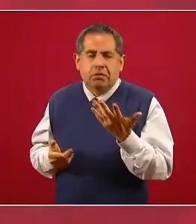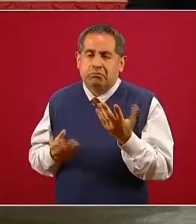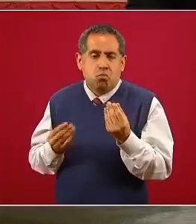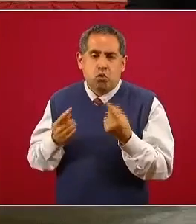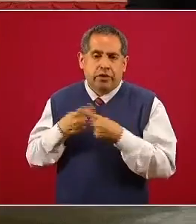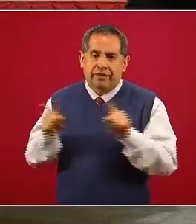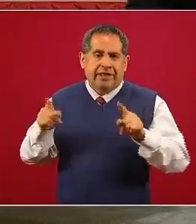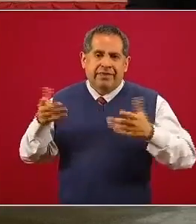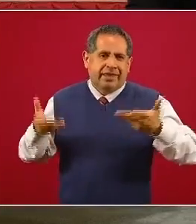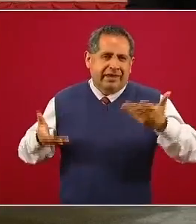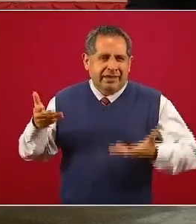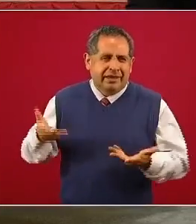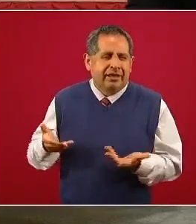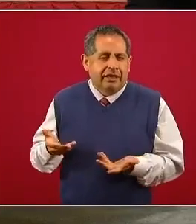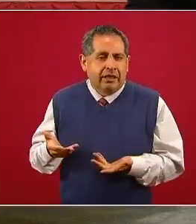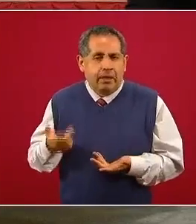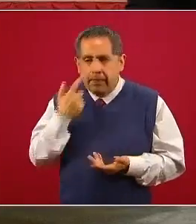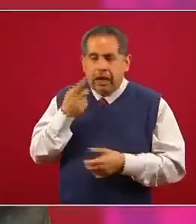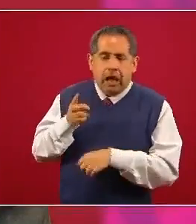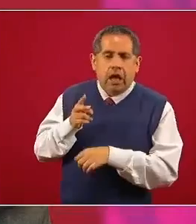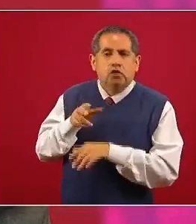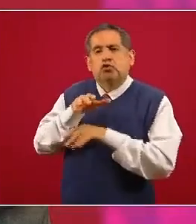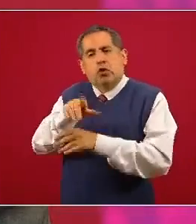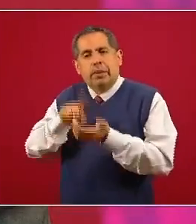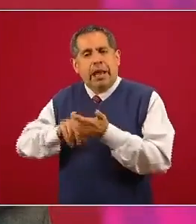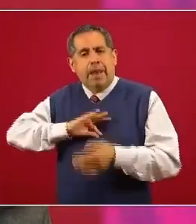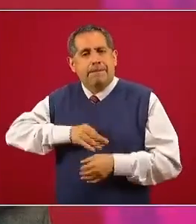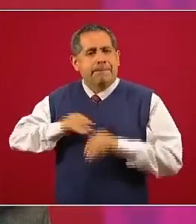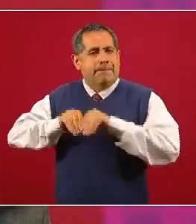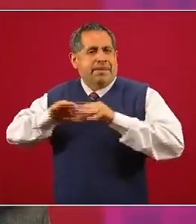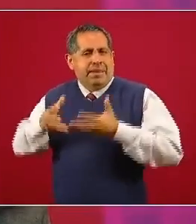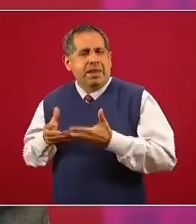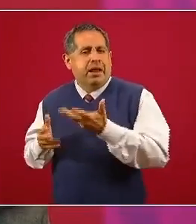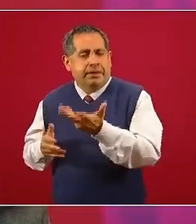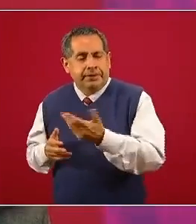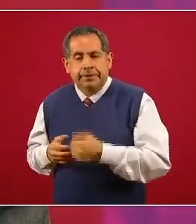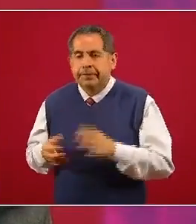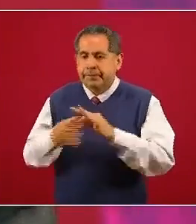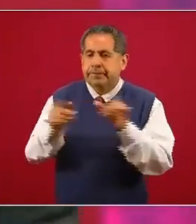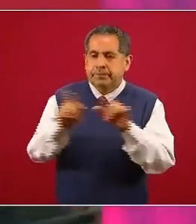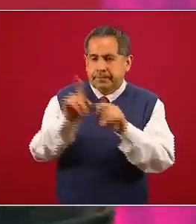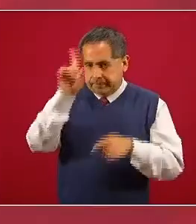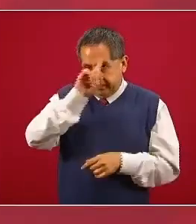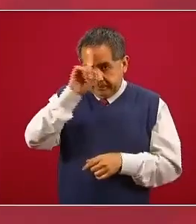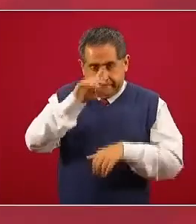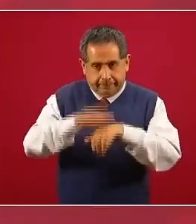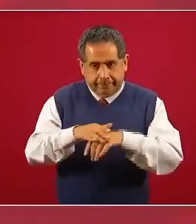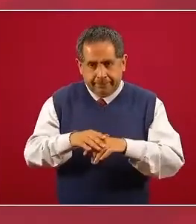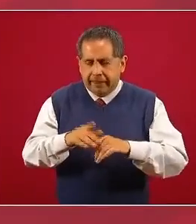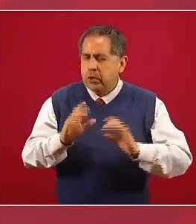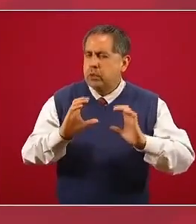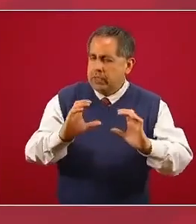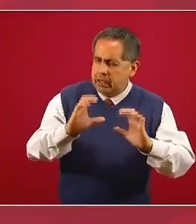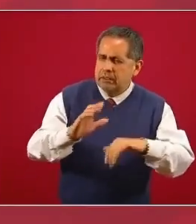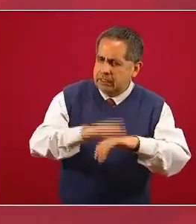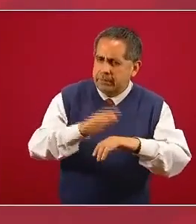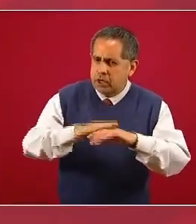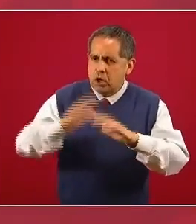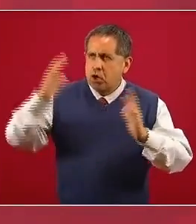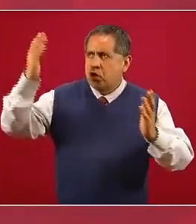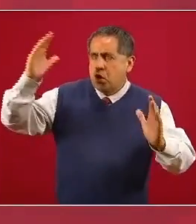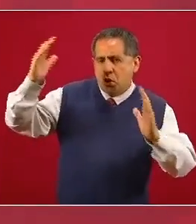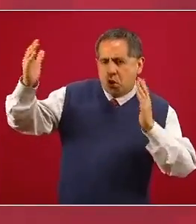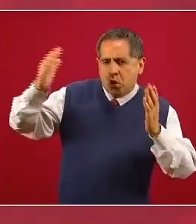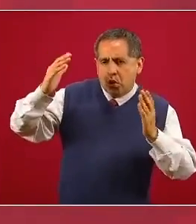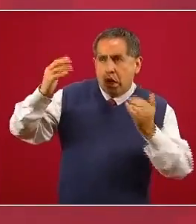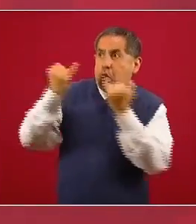de enfermedades sujetas a vigilancia epidemiológica. Entonces, en resumen, mi sugerencia es tener cautela en la